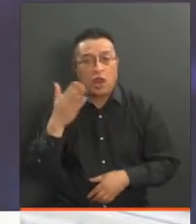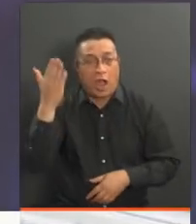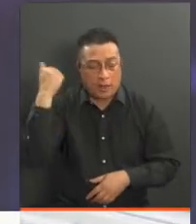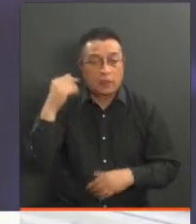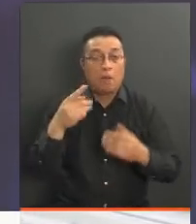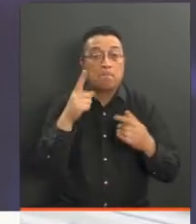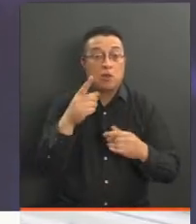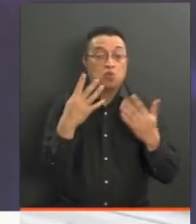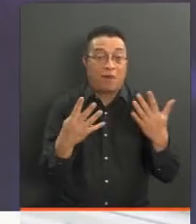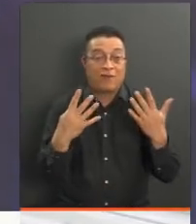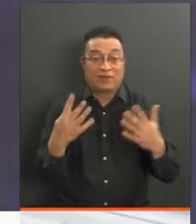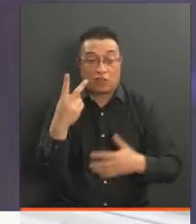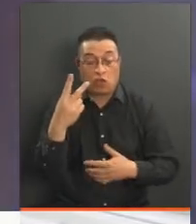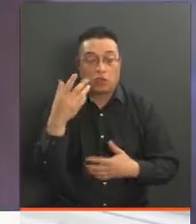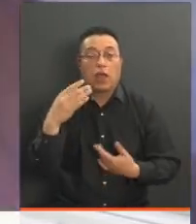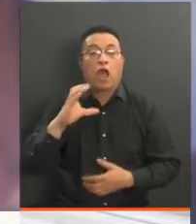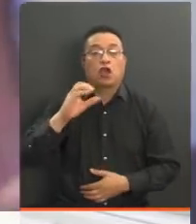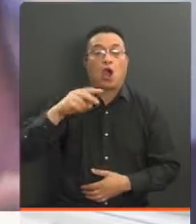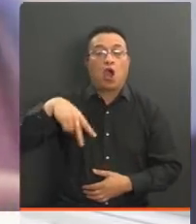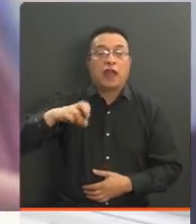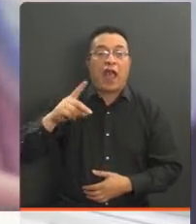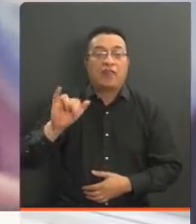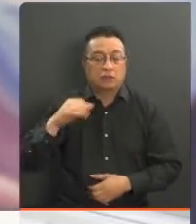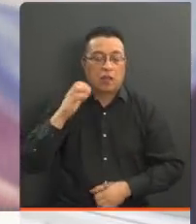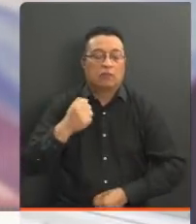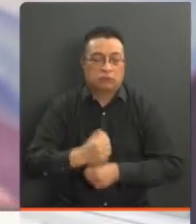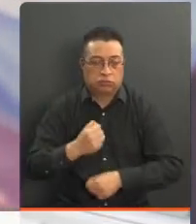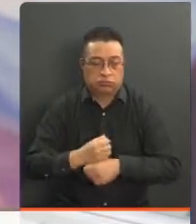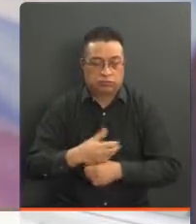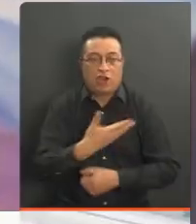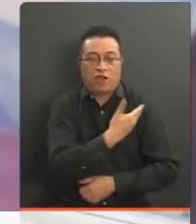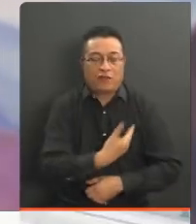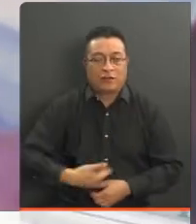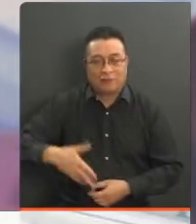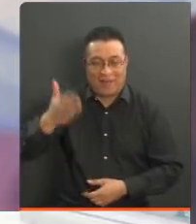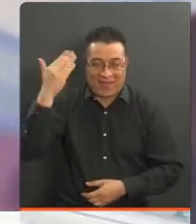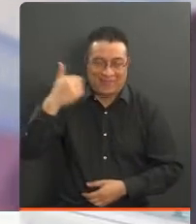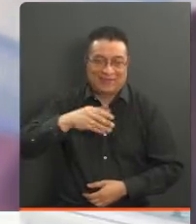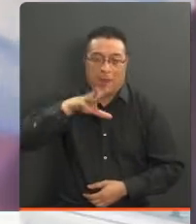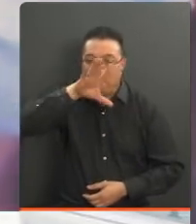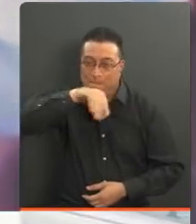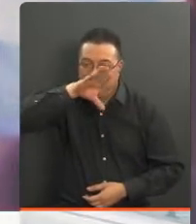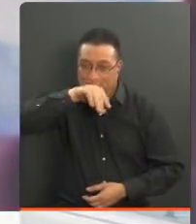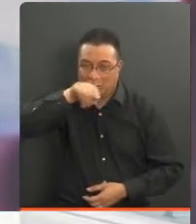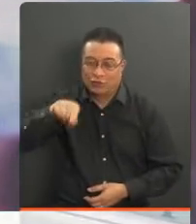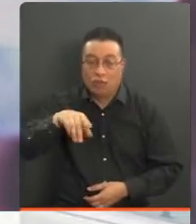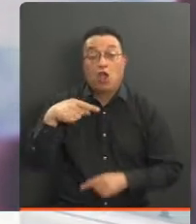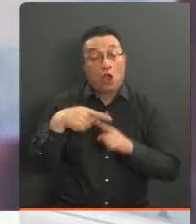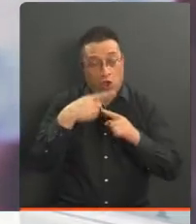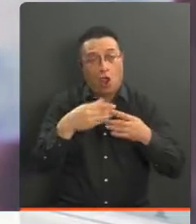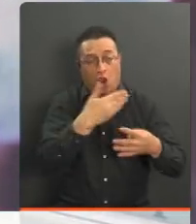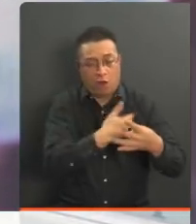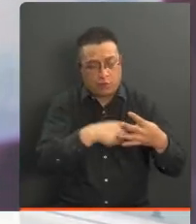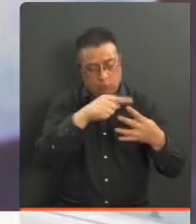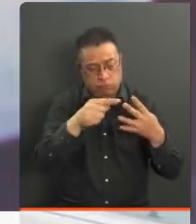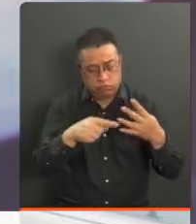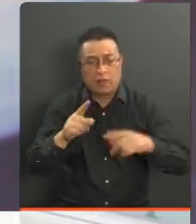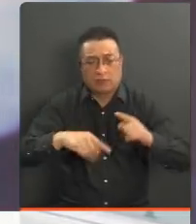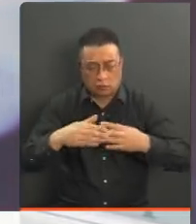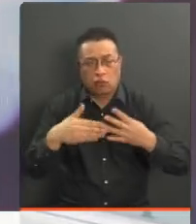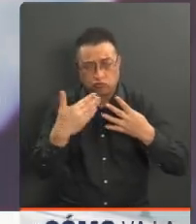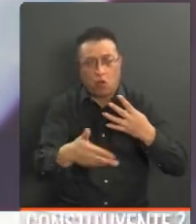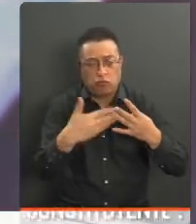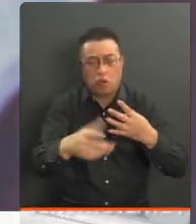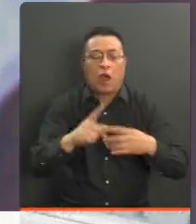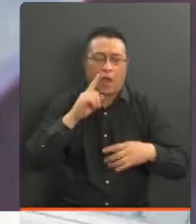ya la CONADI está trabajando a plena marcha en el gobierno de Patricio Aylwin y en prácticamente todos los gobiernos ha trabajado la restitución de tierras con las polémicas